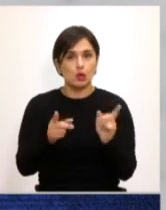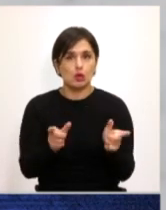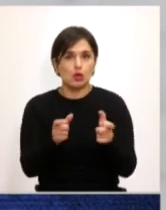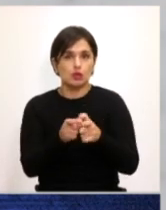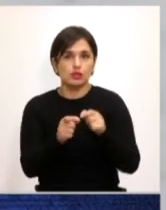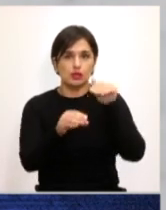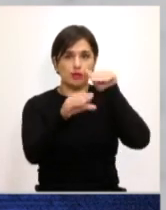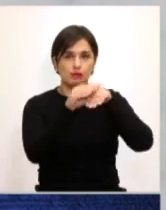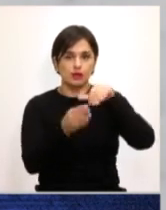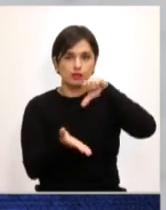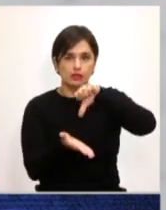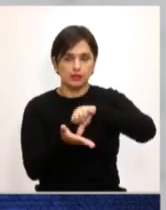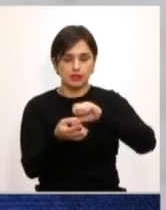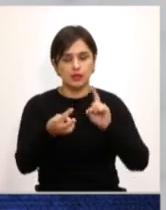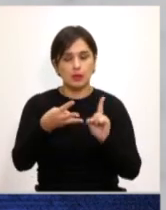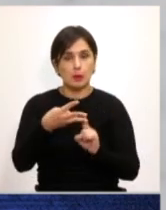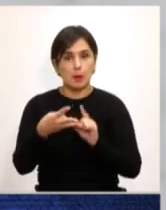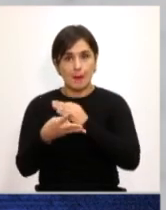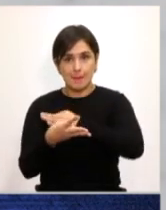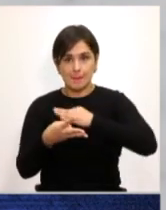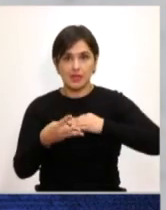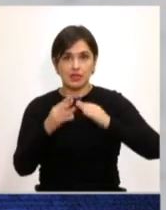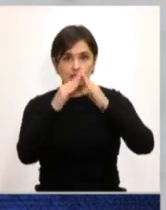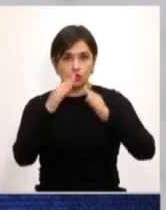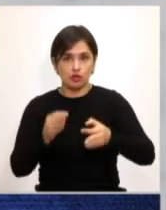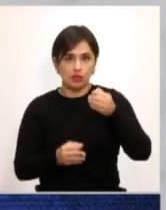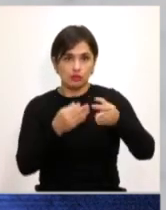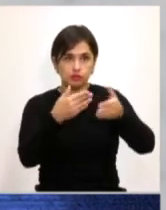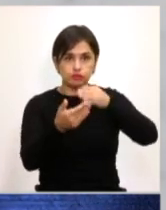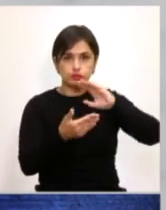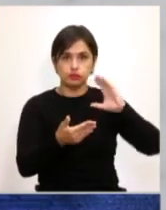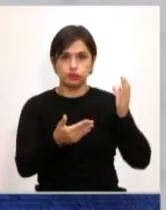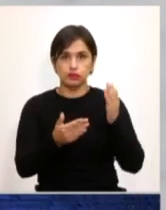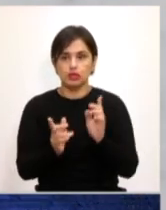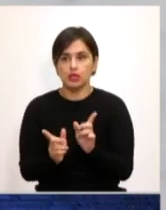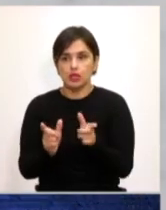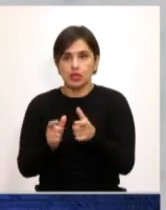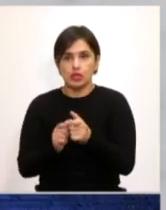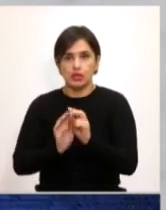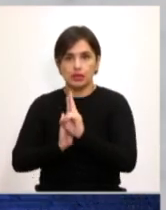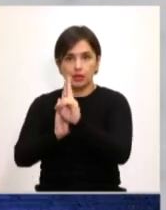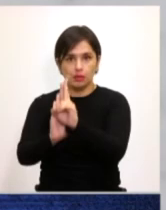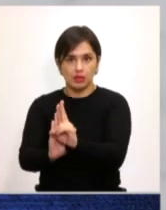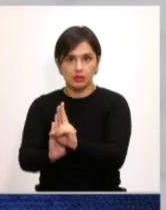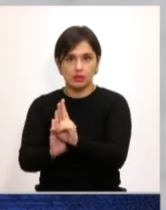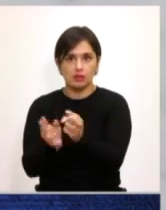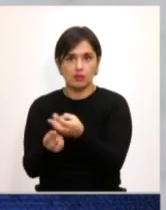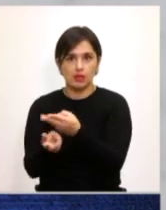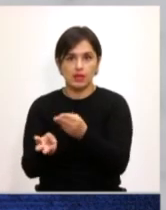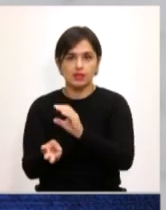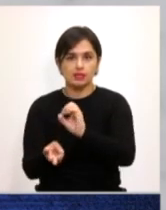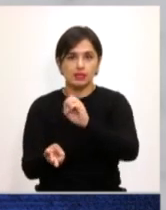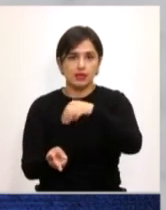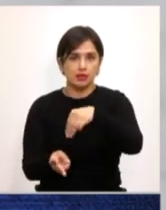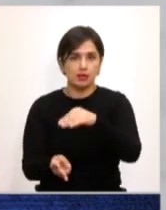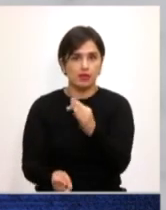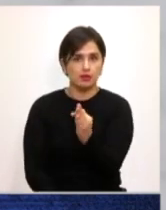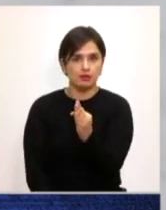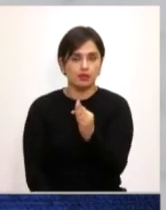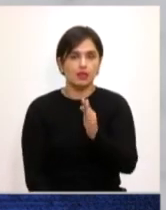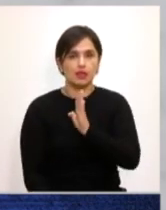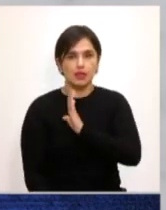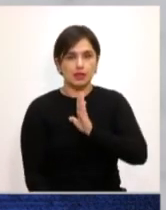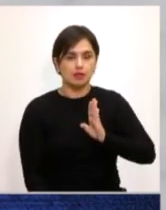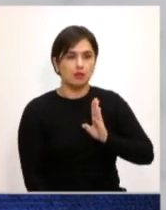Central, ministros de tribunales ambientales, comisionados de la Comisión para el Mercado Financiero y miembros